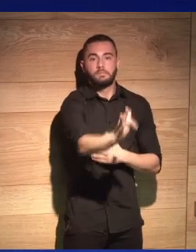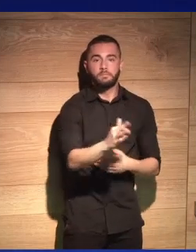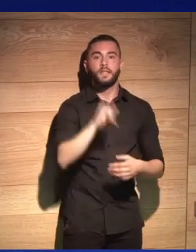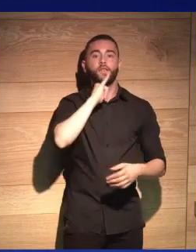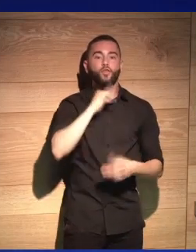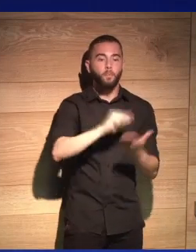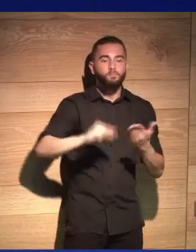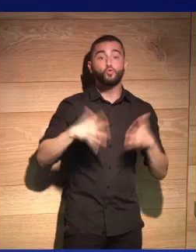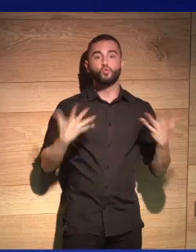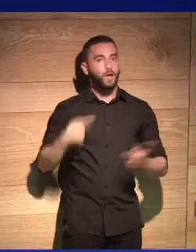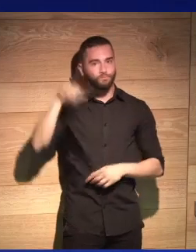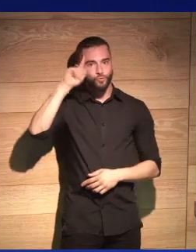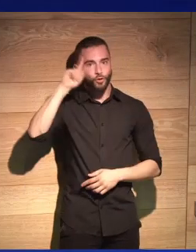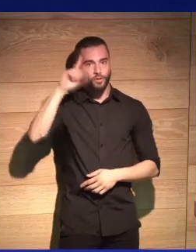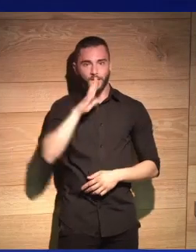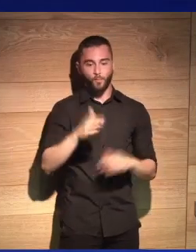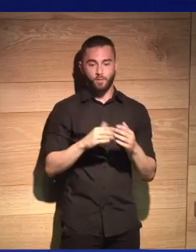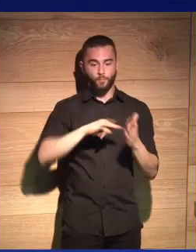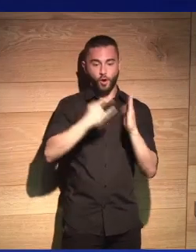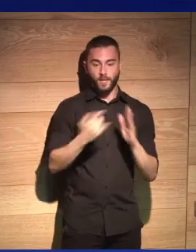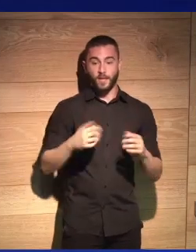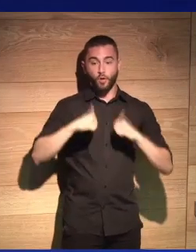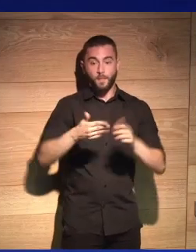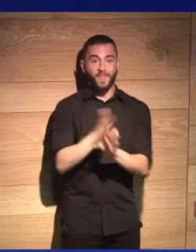idioma lo voy a escribir porque nunca lo sé antes de empezar un proyecto.